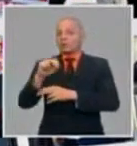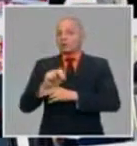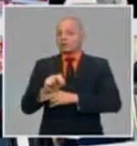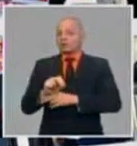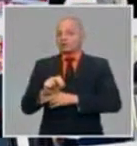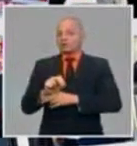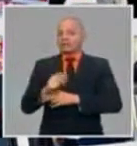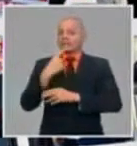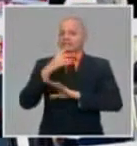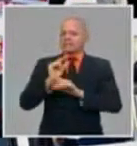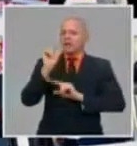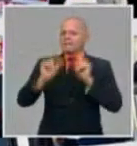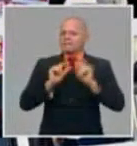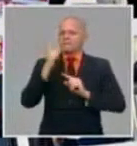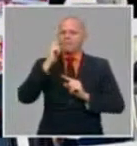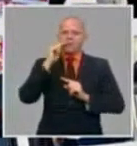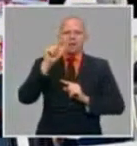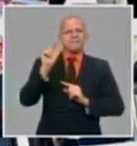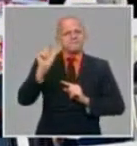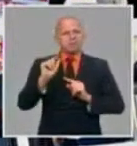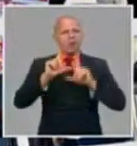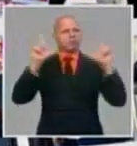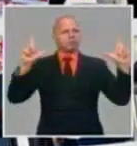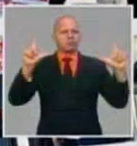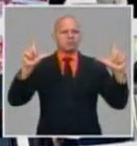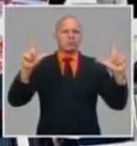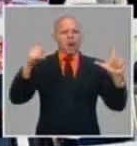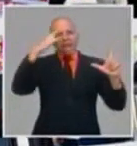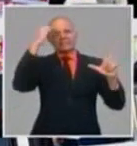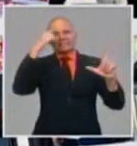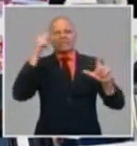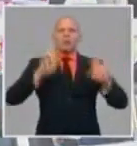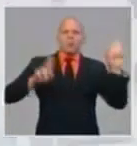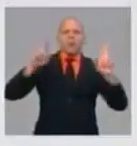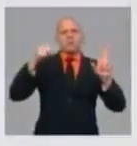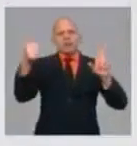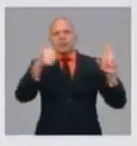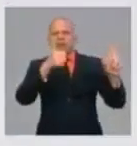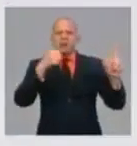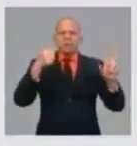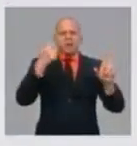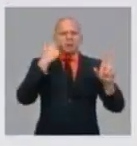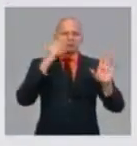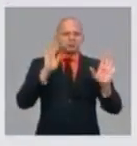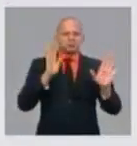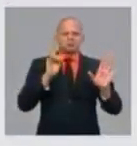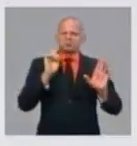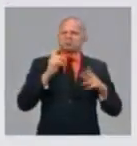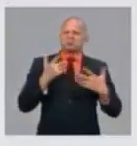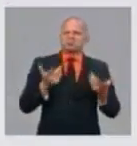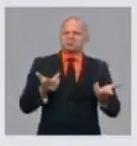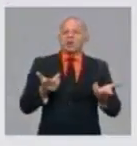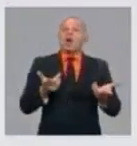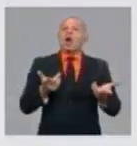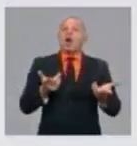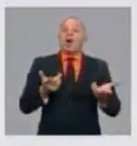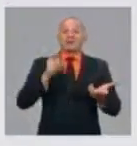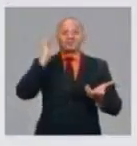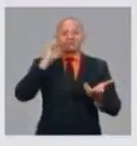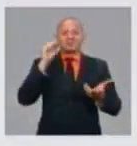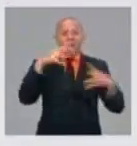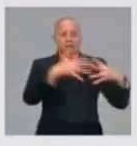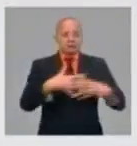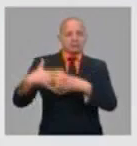la estatidad del Distrito de Columbia. Continuamos. ¿Qué significa esto? Les explico